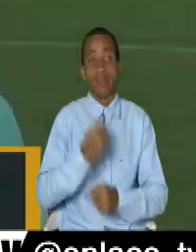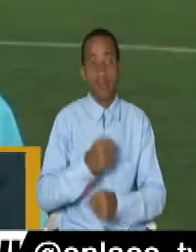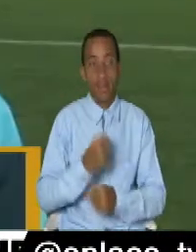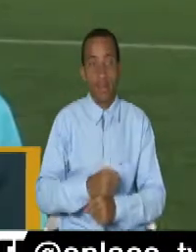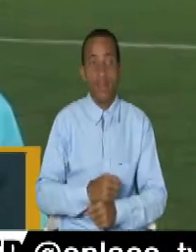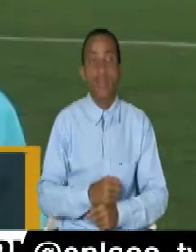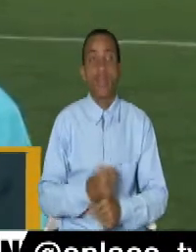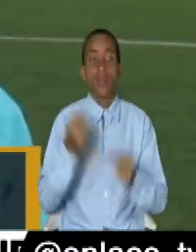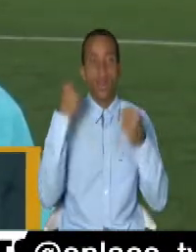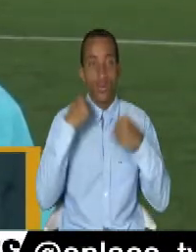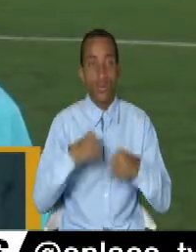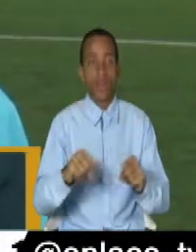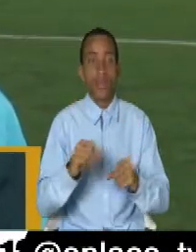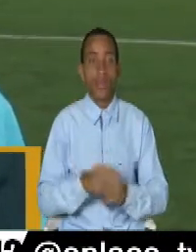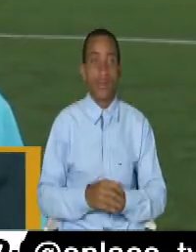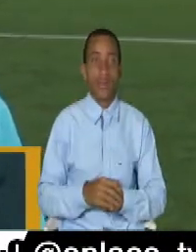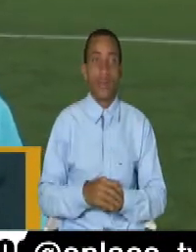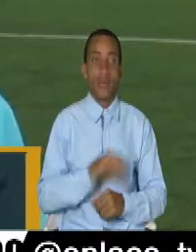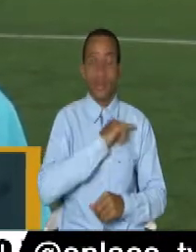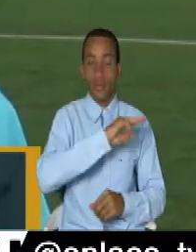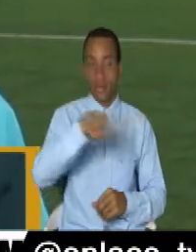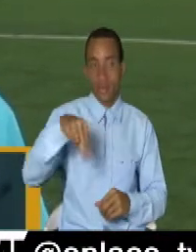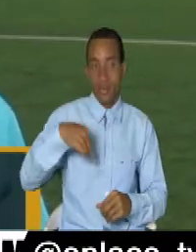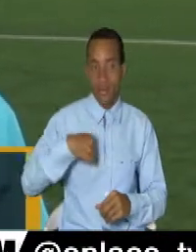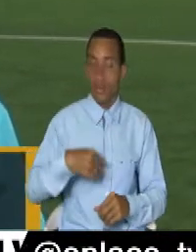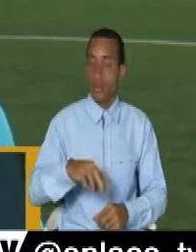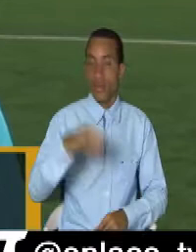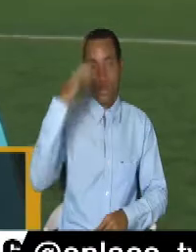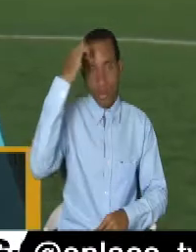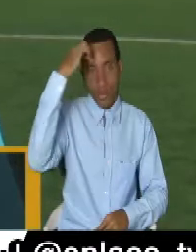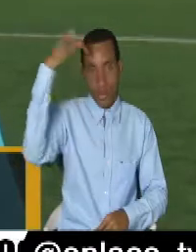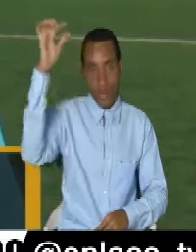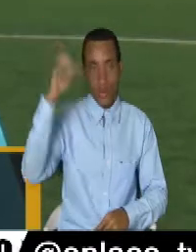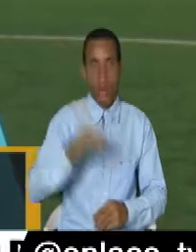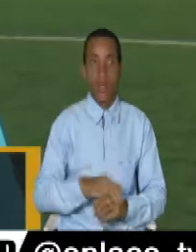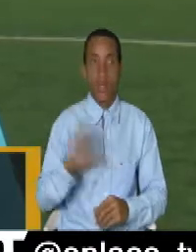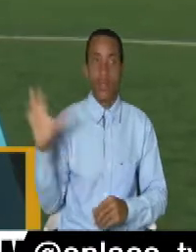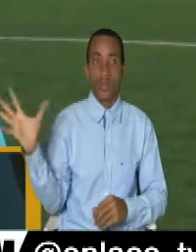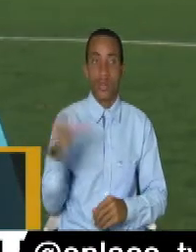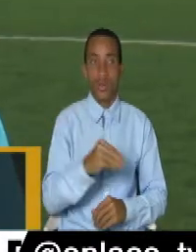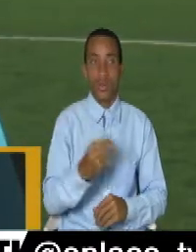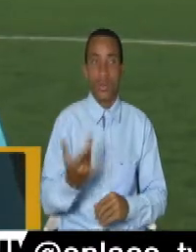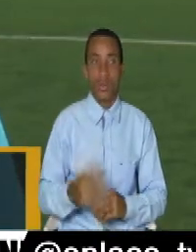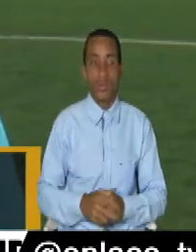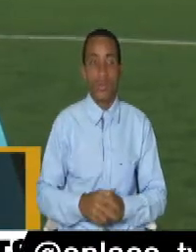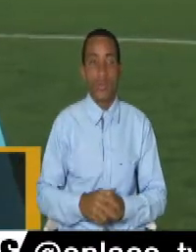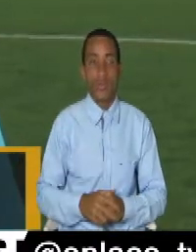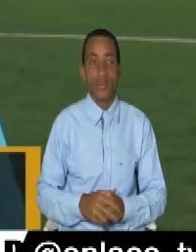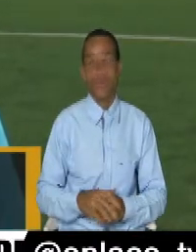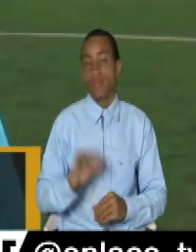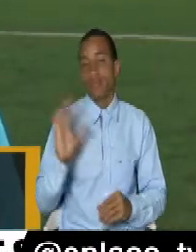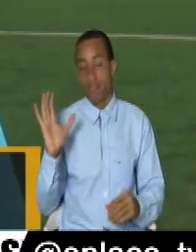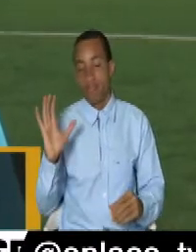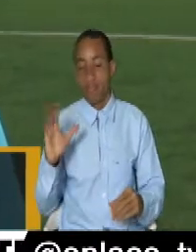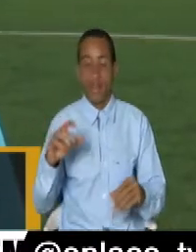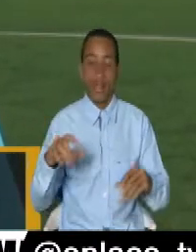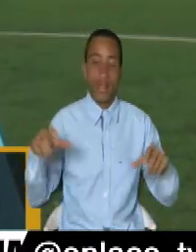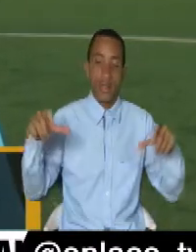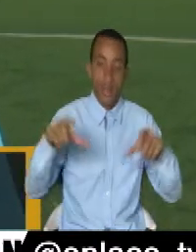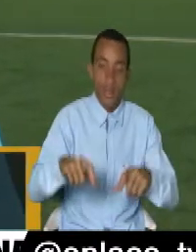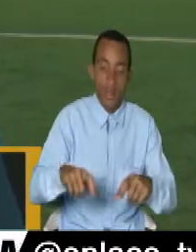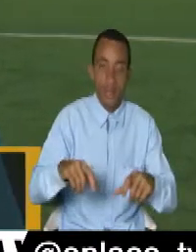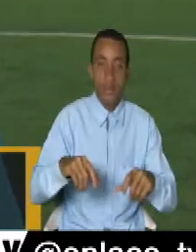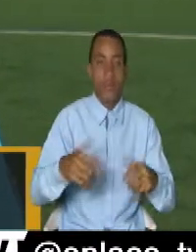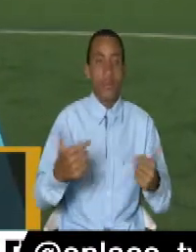disciplina. Creo que uno tiene que ser muy profesional en todo. Entonces, así como lo hacemos en la cancha, también en la vida